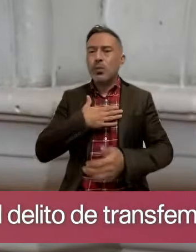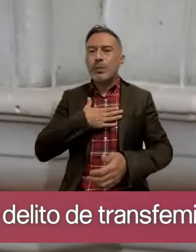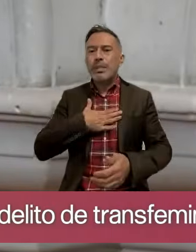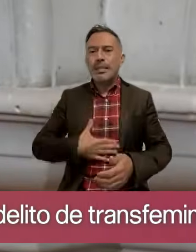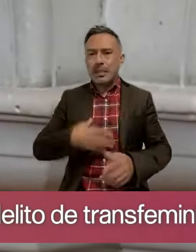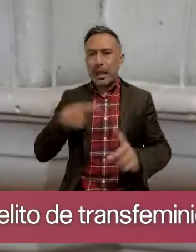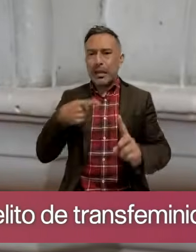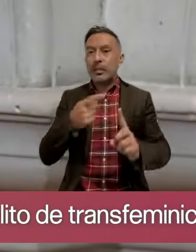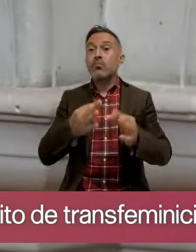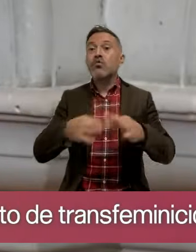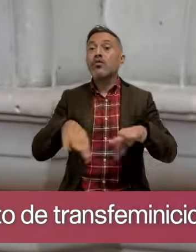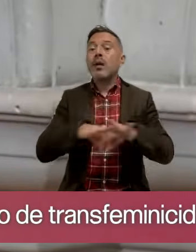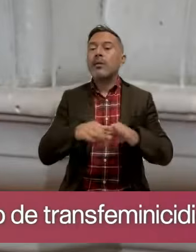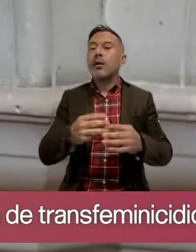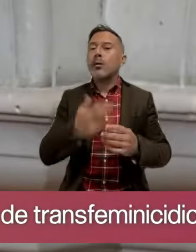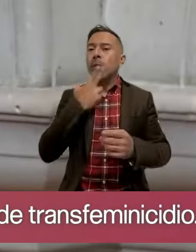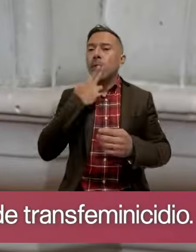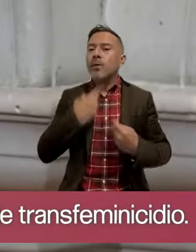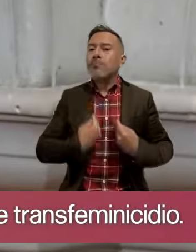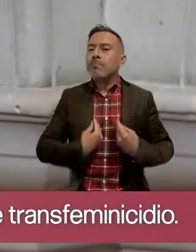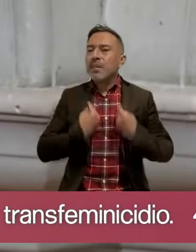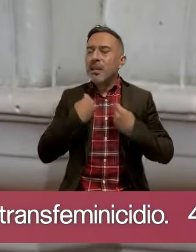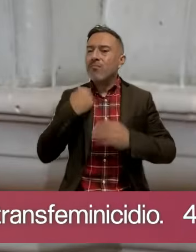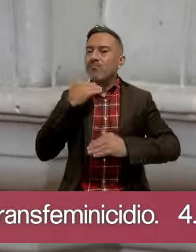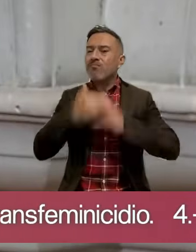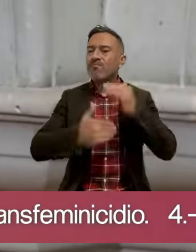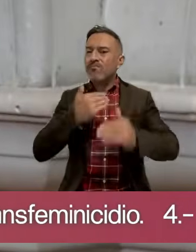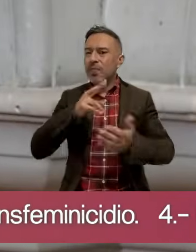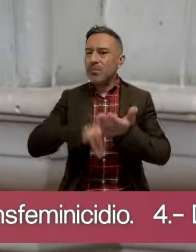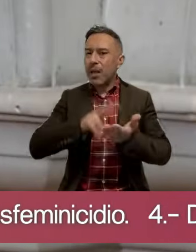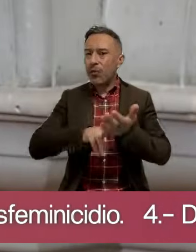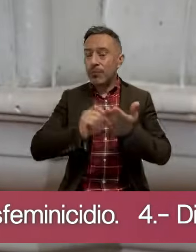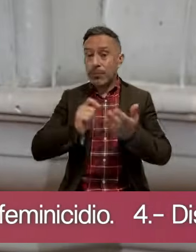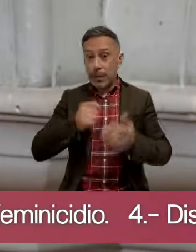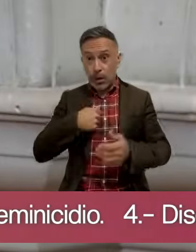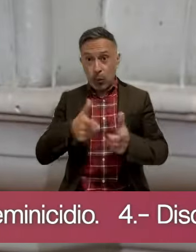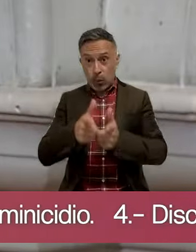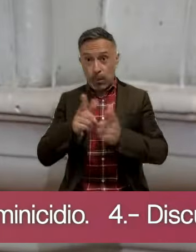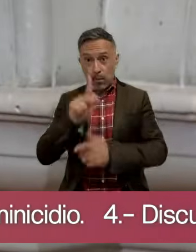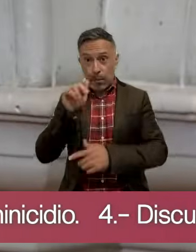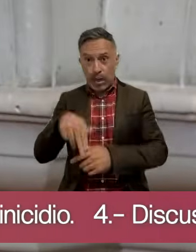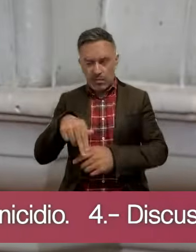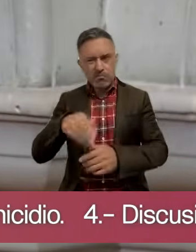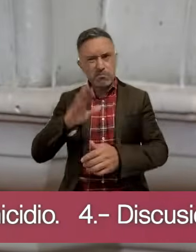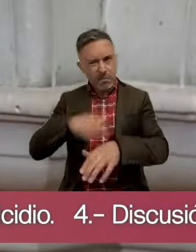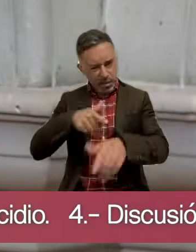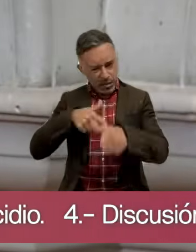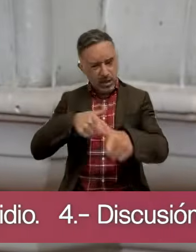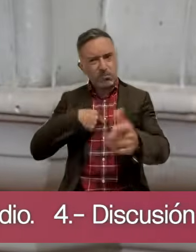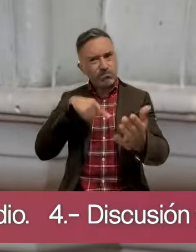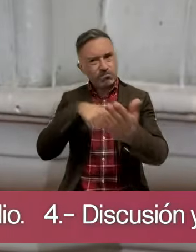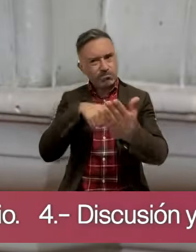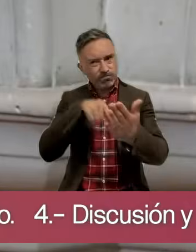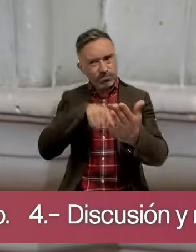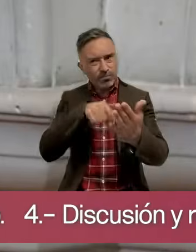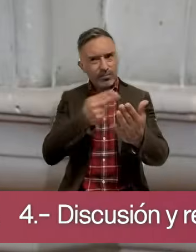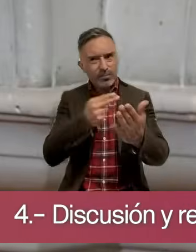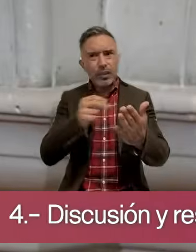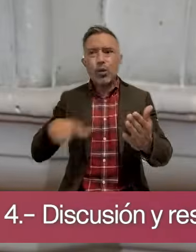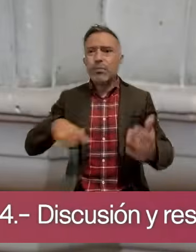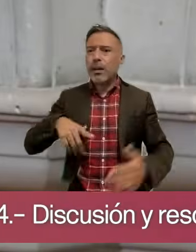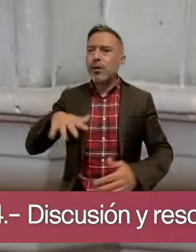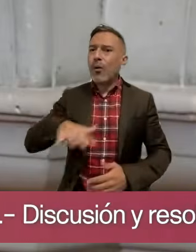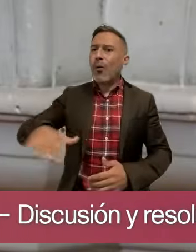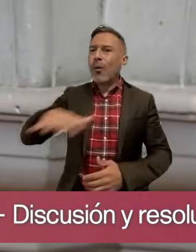valor de la vida. Desde Acción Nacional seguiremos exigiendo eso, un Estado que proteja la vida de todas las